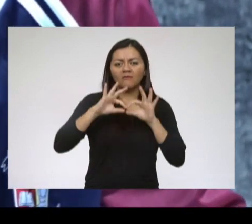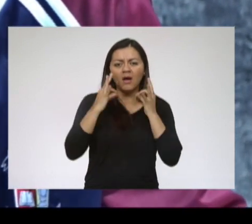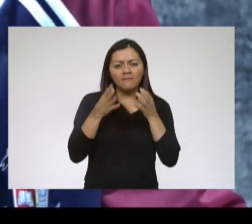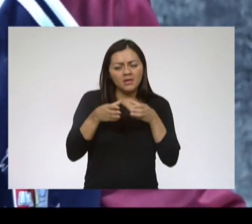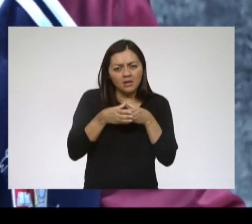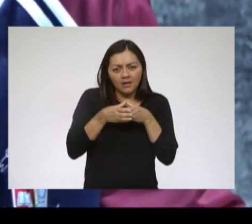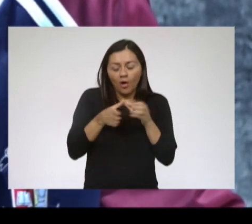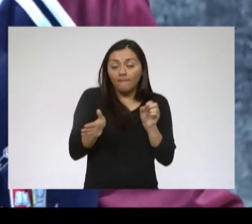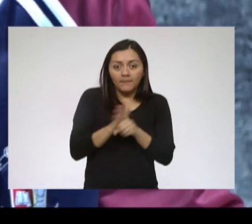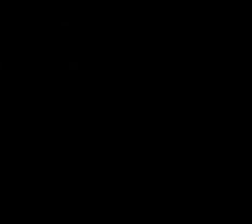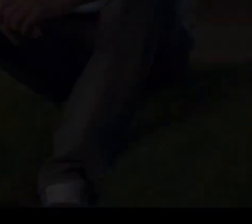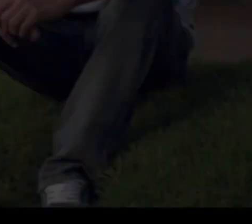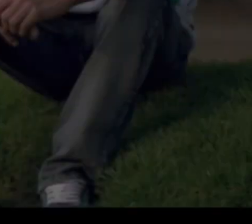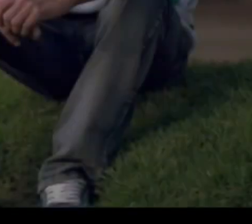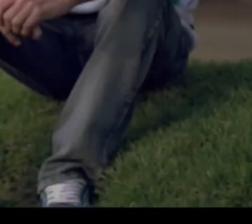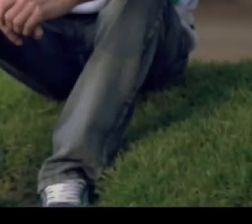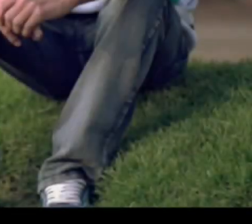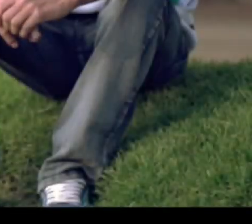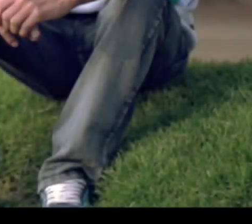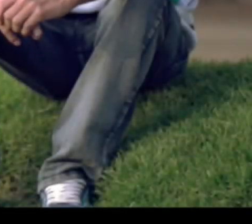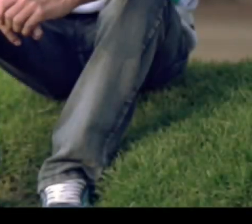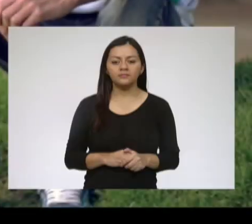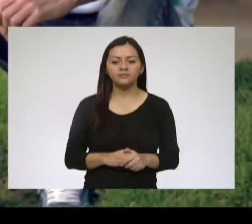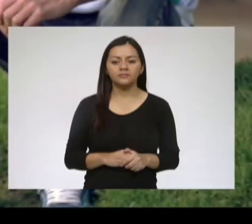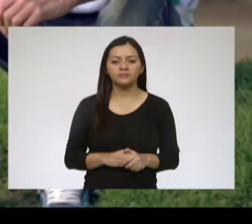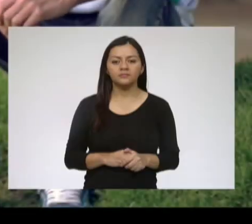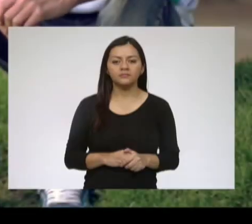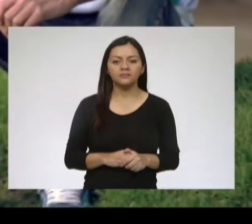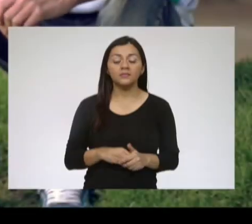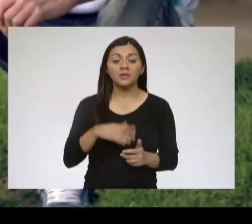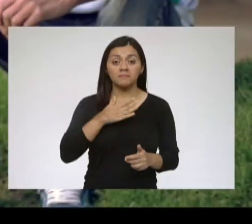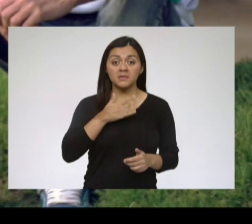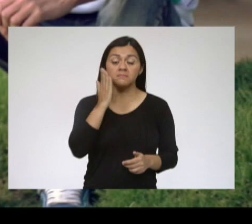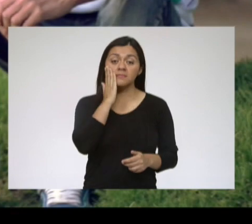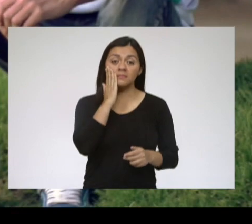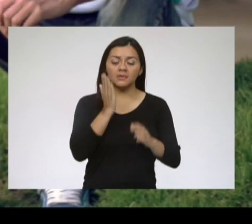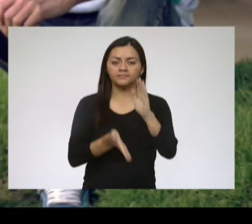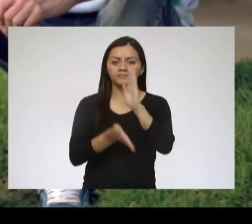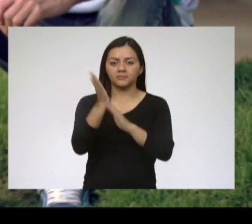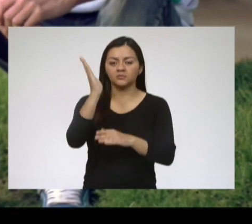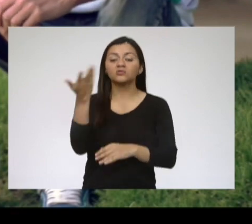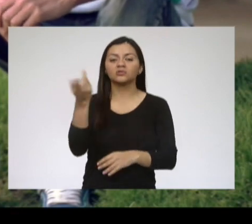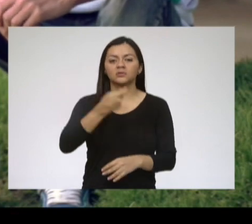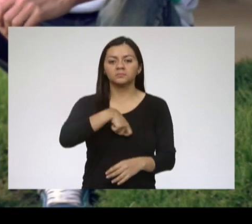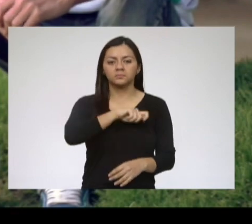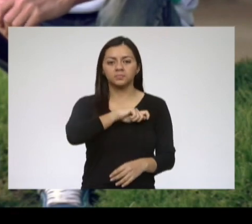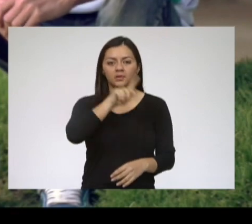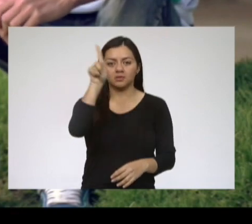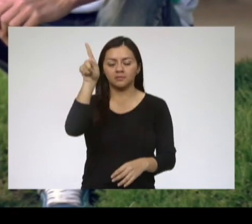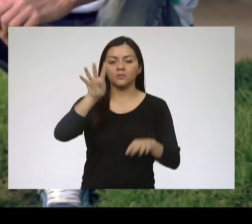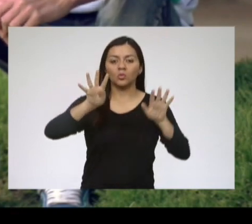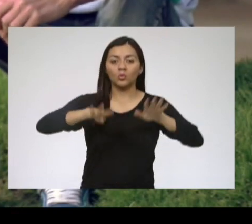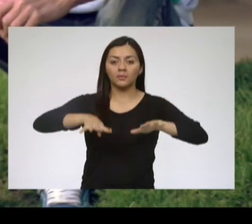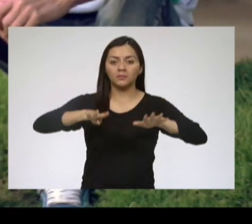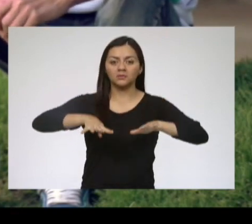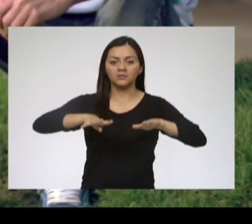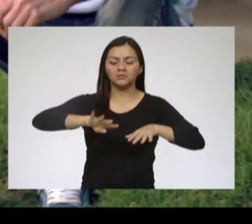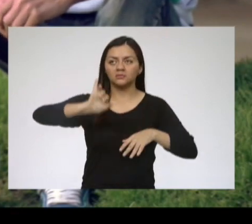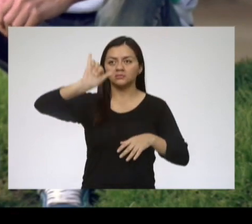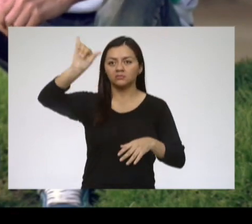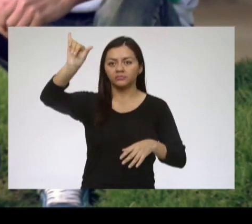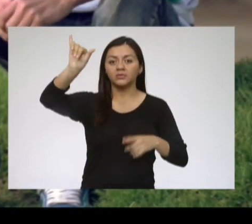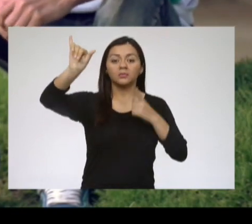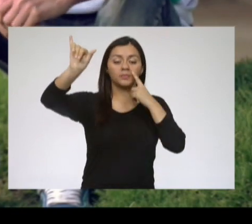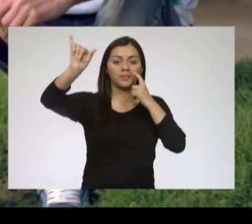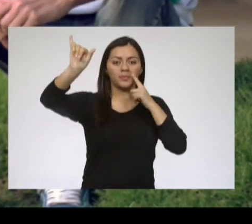familia completa. Mi madre se fue a España y estuvo allí 9 meses. Después viajó